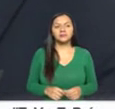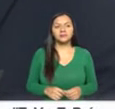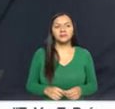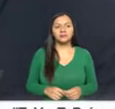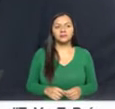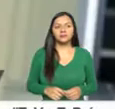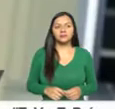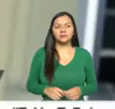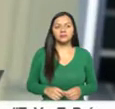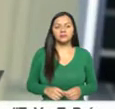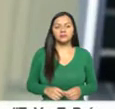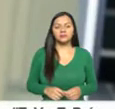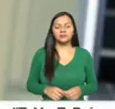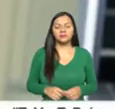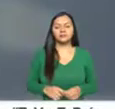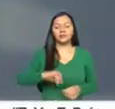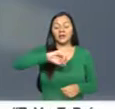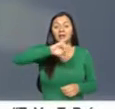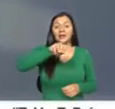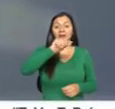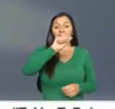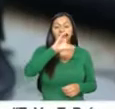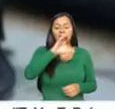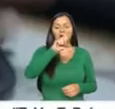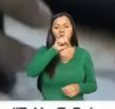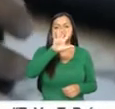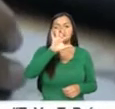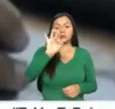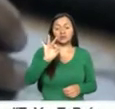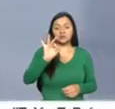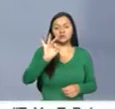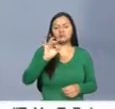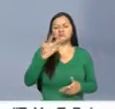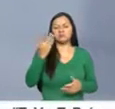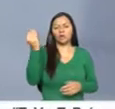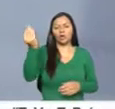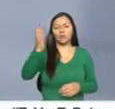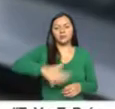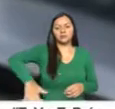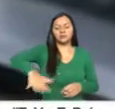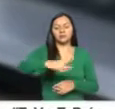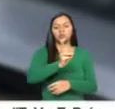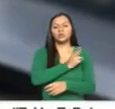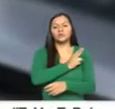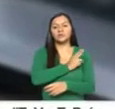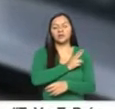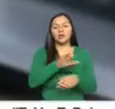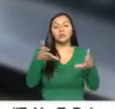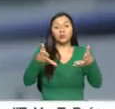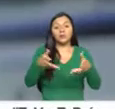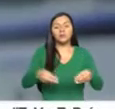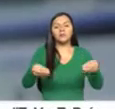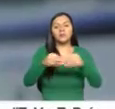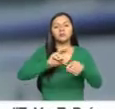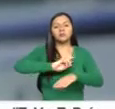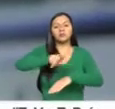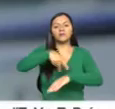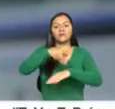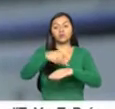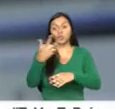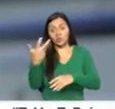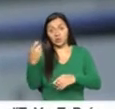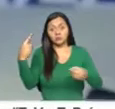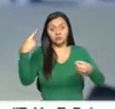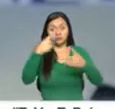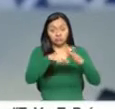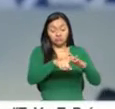nuestros bolsillos. Hack 153 está dirigido a jóvenes universitarios, docentes y profesionales interesados en